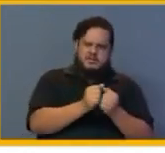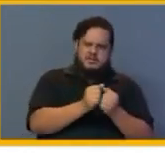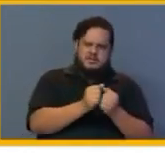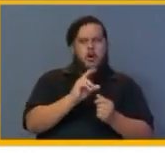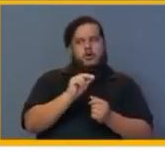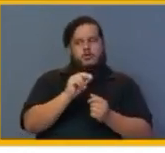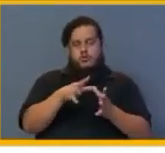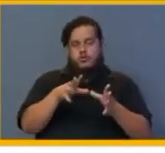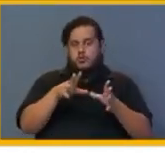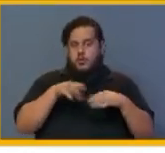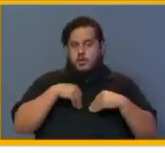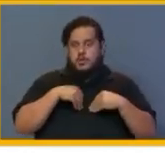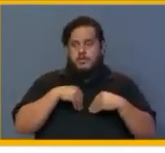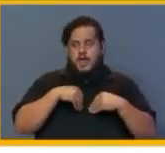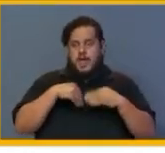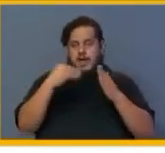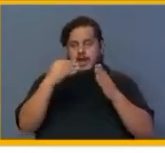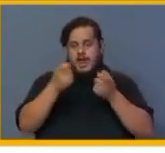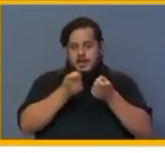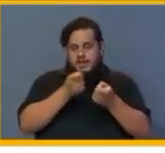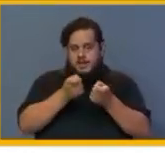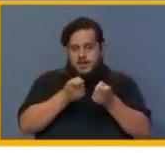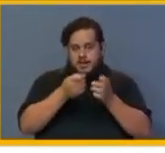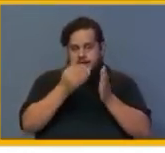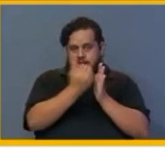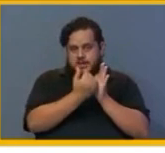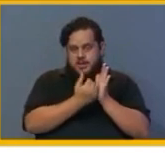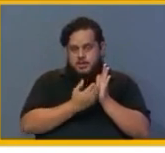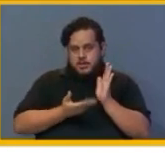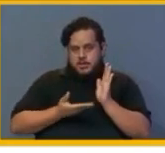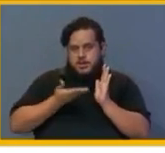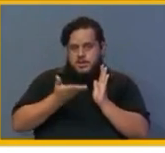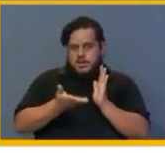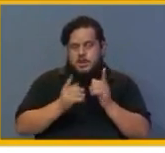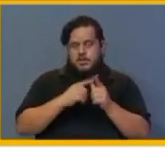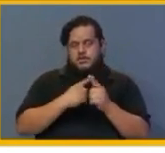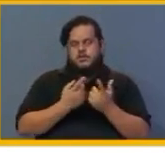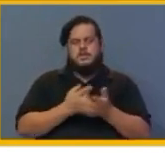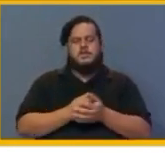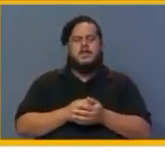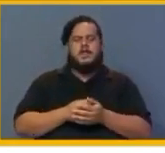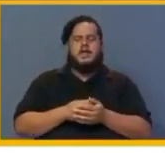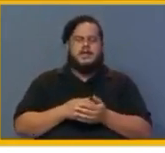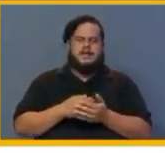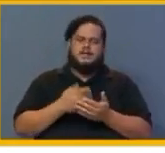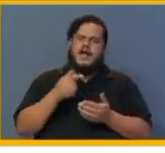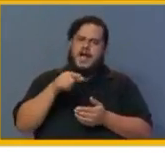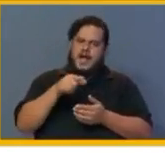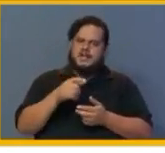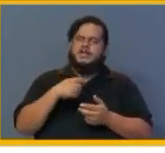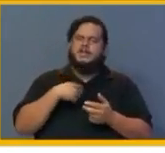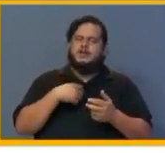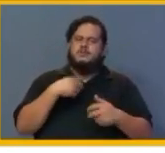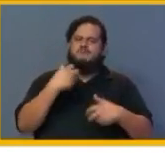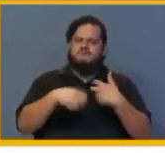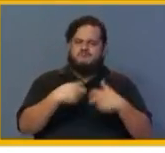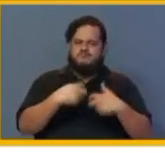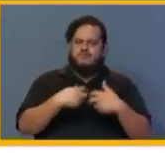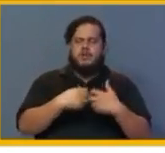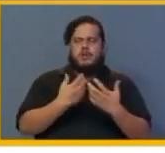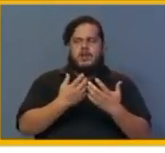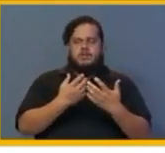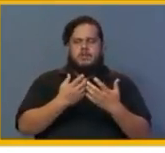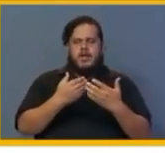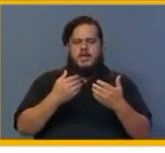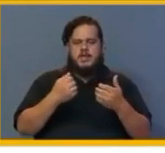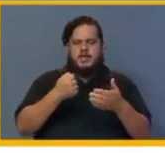indicaciones que se les están dando? Entonces yo creo que ahí sí entra como ese conflicto y esa lucha también de egos entre lo que yo quiero